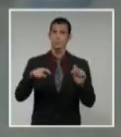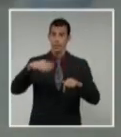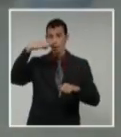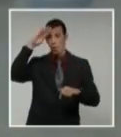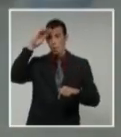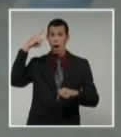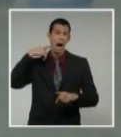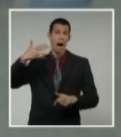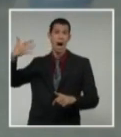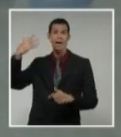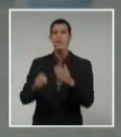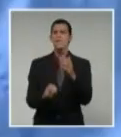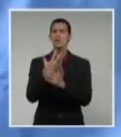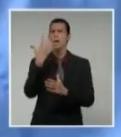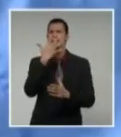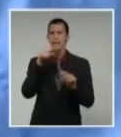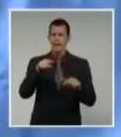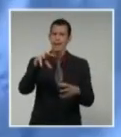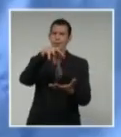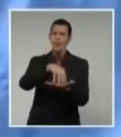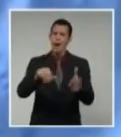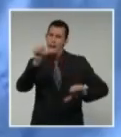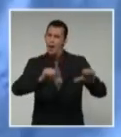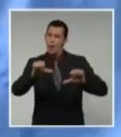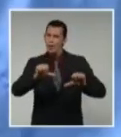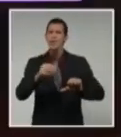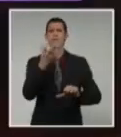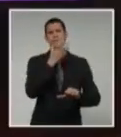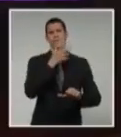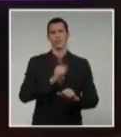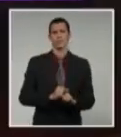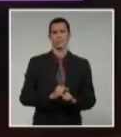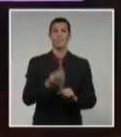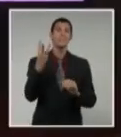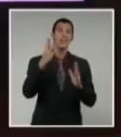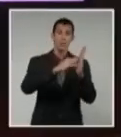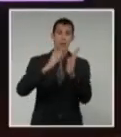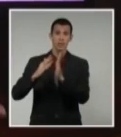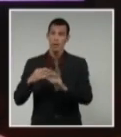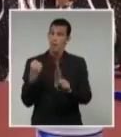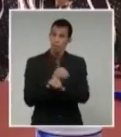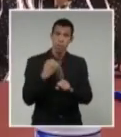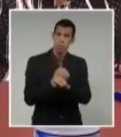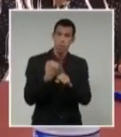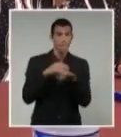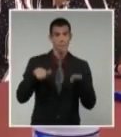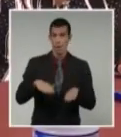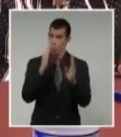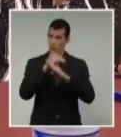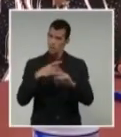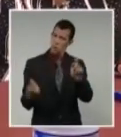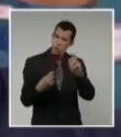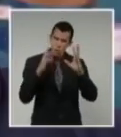altruista han estado prestando servicio en muchísimas partes del mundo y siguen demandando se y siguen conformando se brigadas